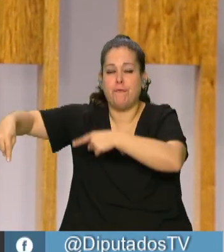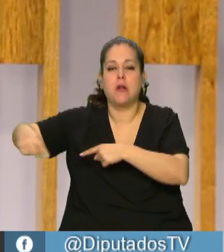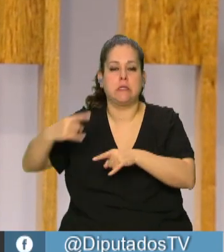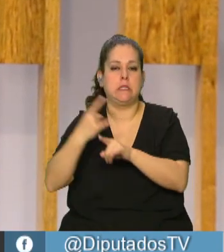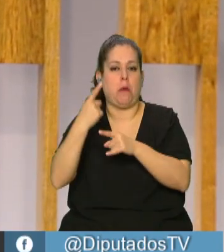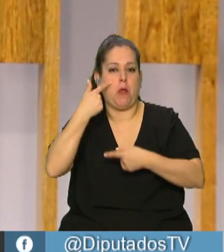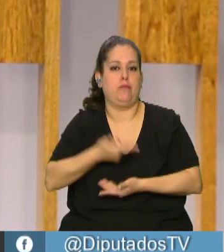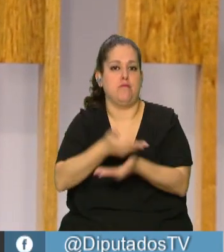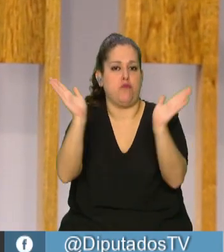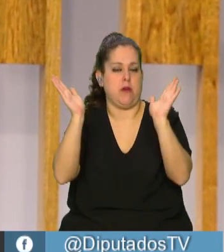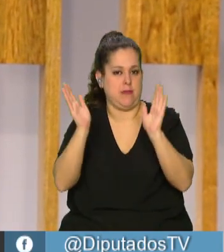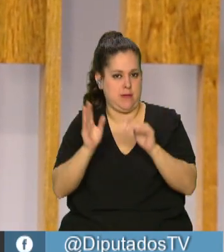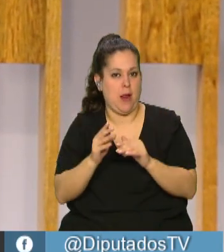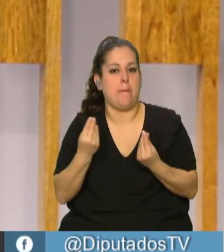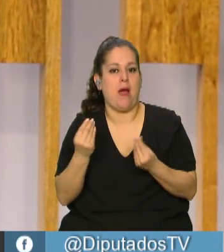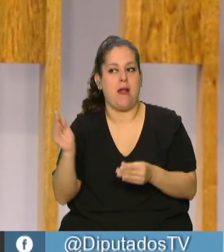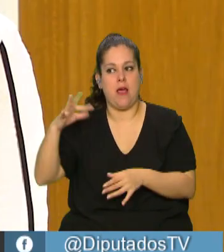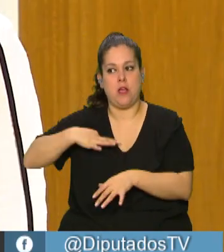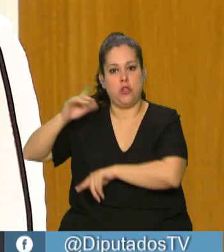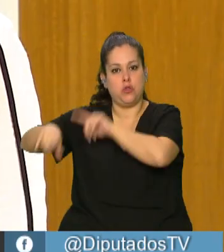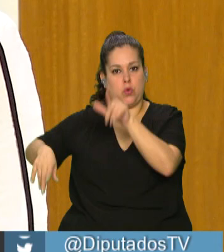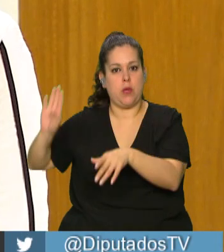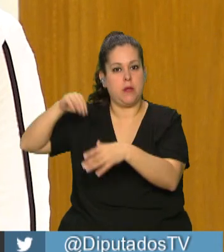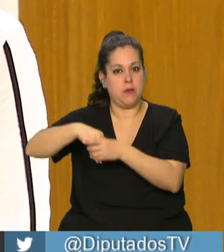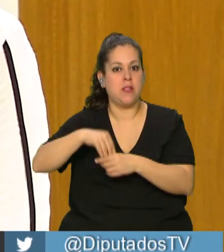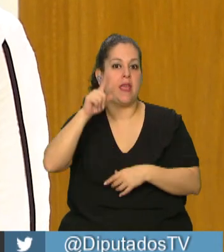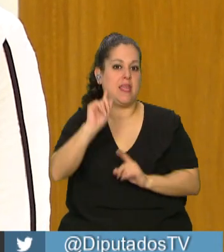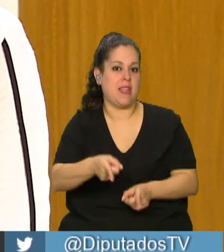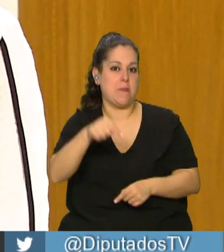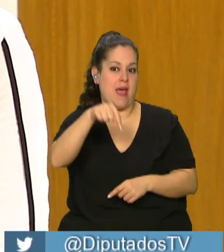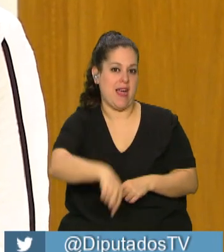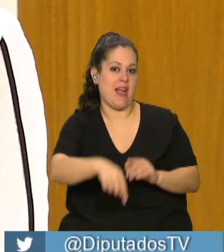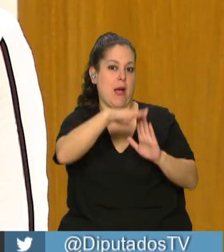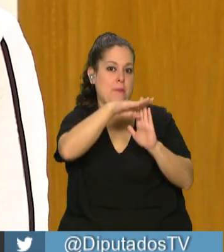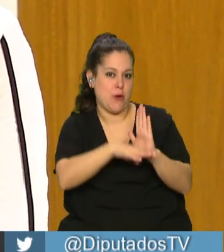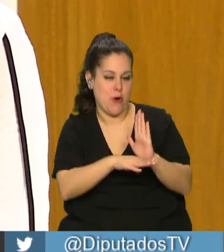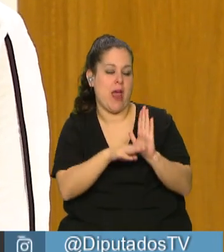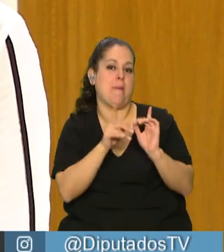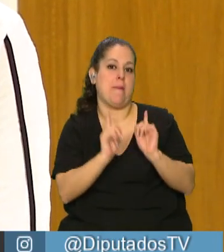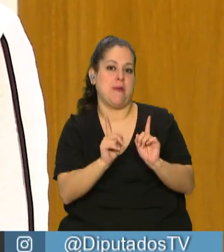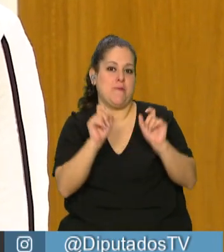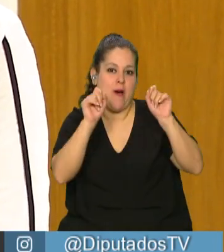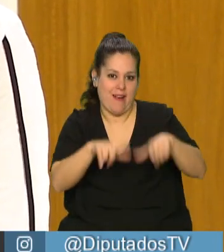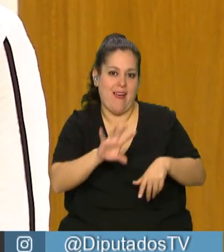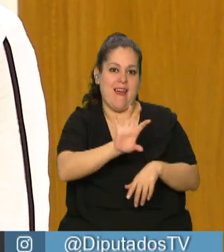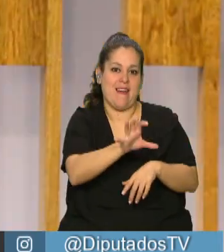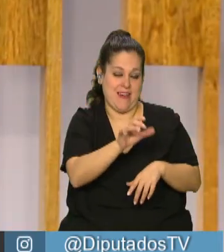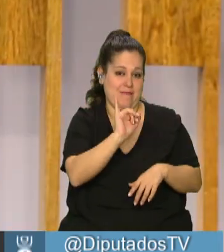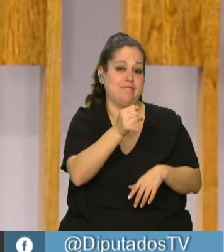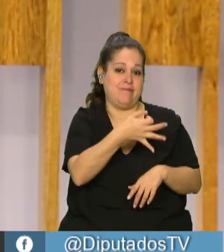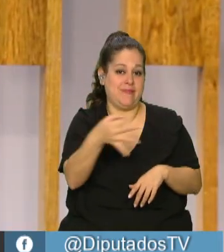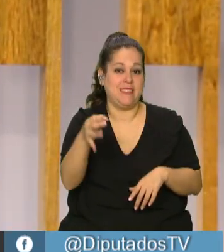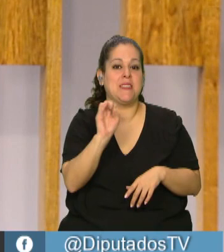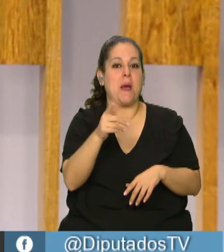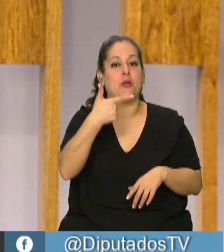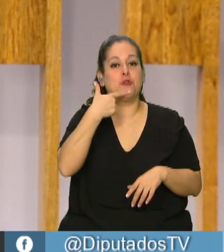y abierta a la participación del ciudadano. Y tenemos también el programa acá en Diputados TV, tenemos nuestros micros culturales, exacto, de Somos